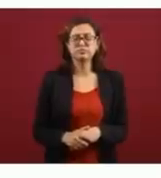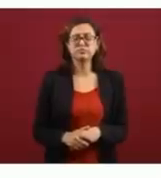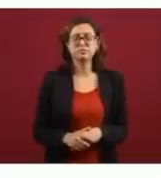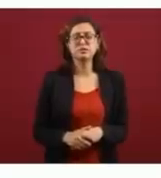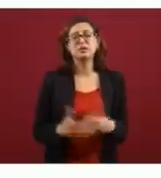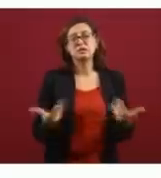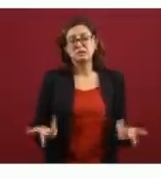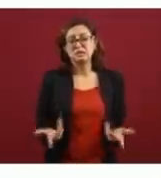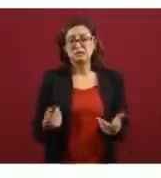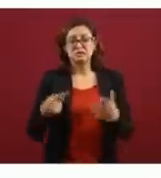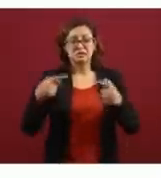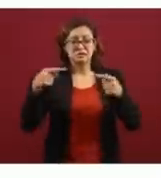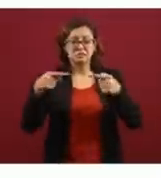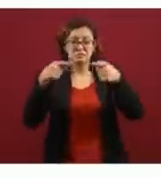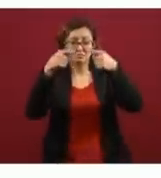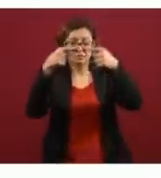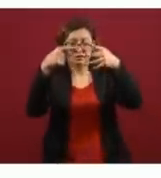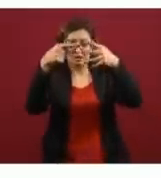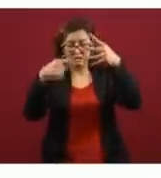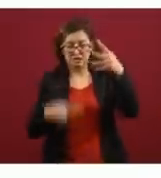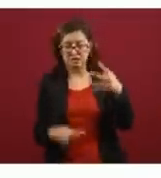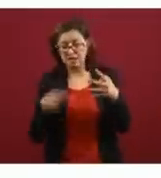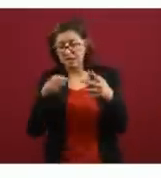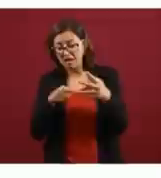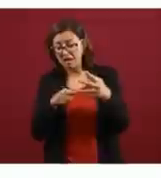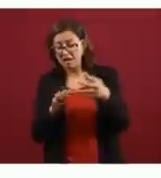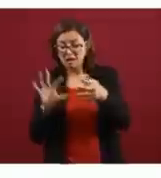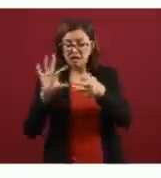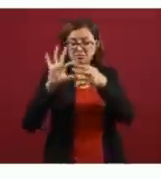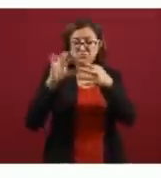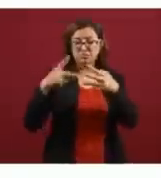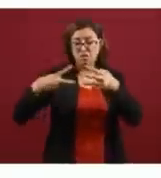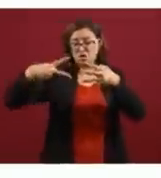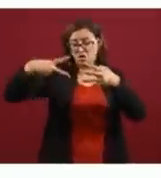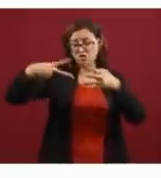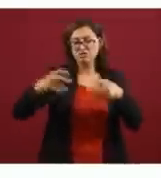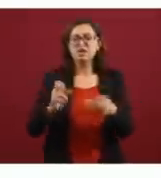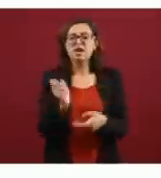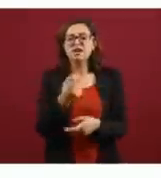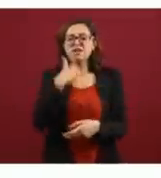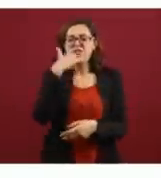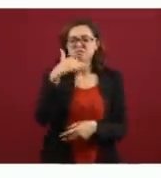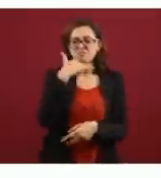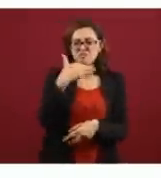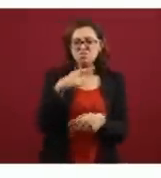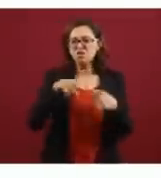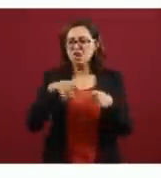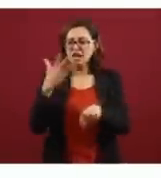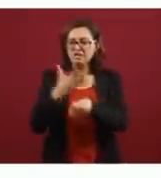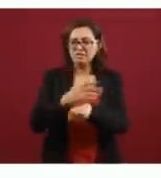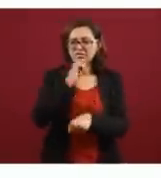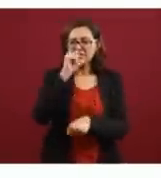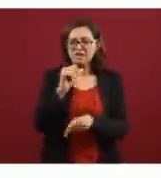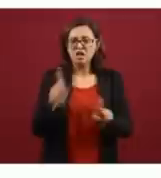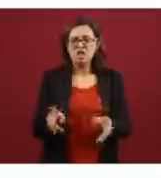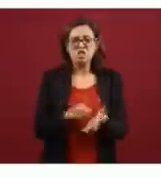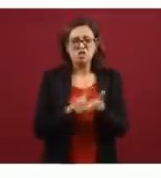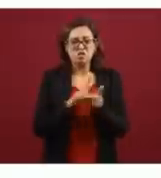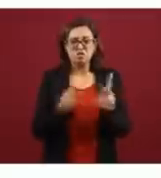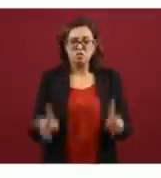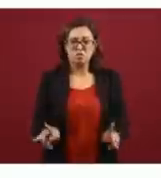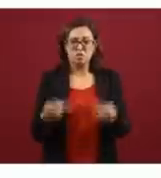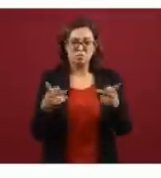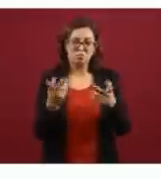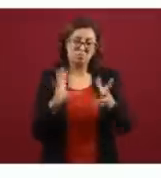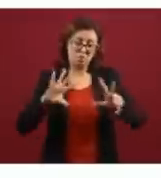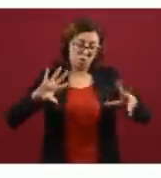vinculados con la inseguridad, como la corrupción, la falta de castigo a delincuentes y narcotráfico, sin